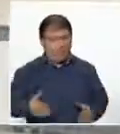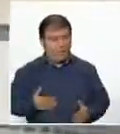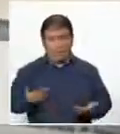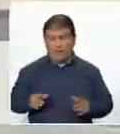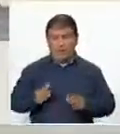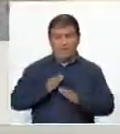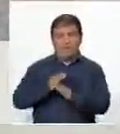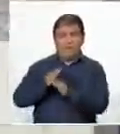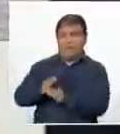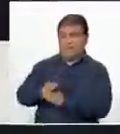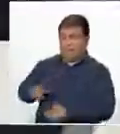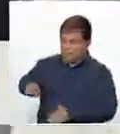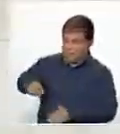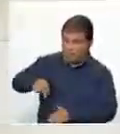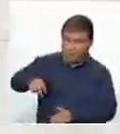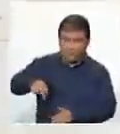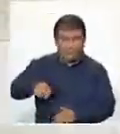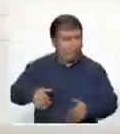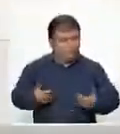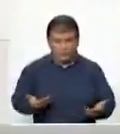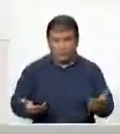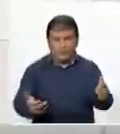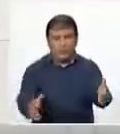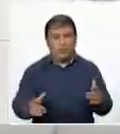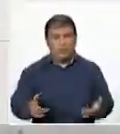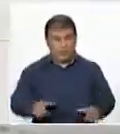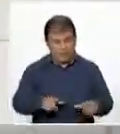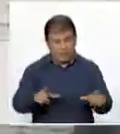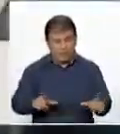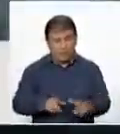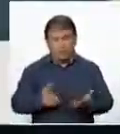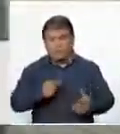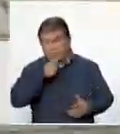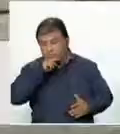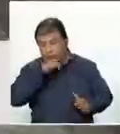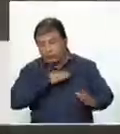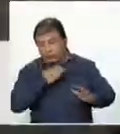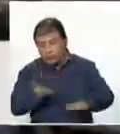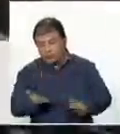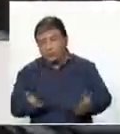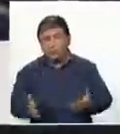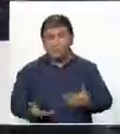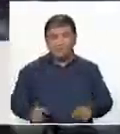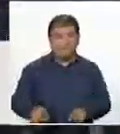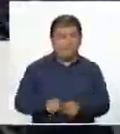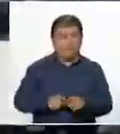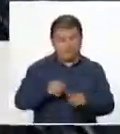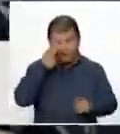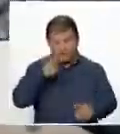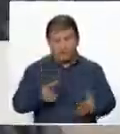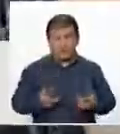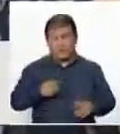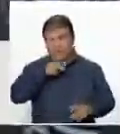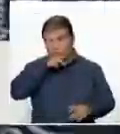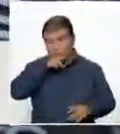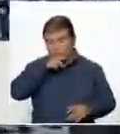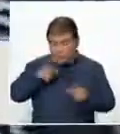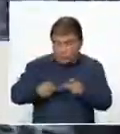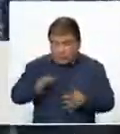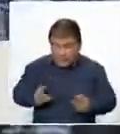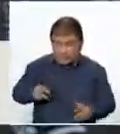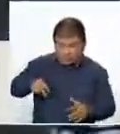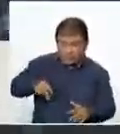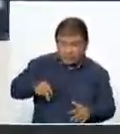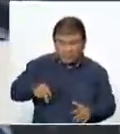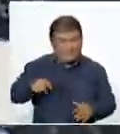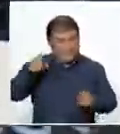evitar que ellos se acerquen a el lugar donde están los restos de esa mujer que falleció. Vemos que las personas igual intentan transitar con